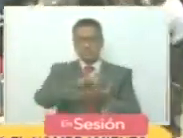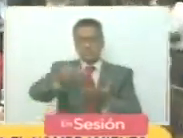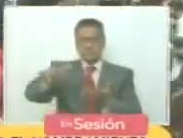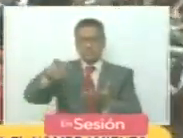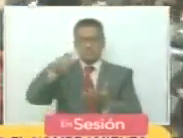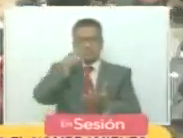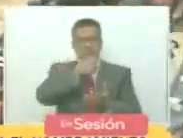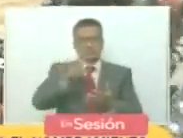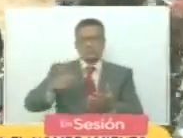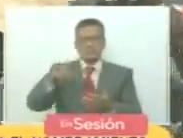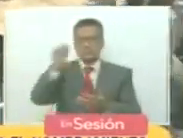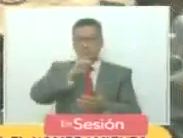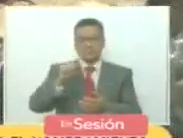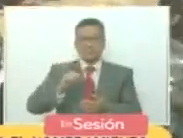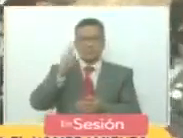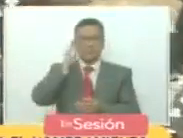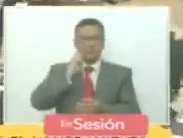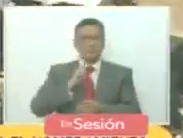Caza Simón Bolívar.